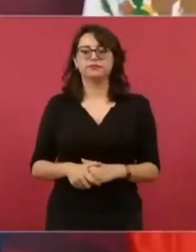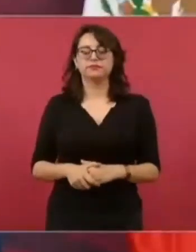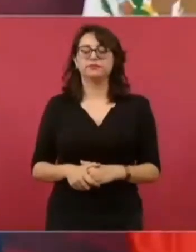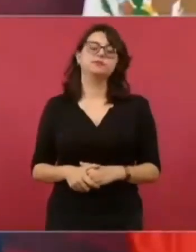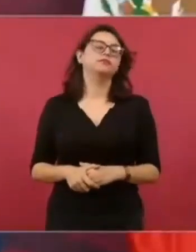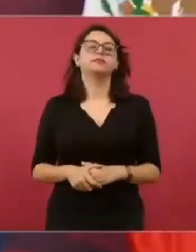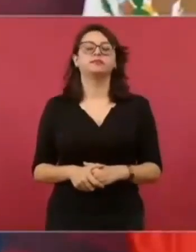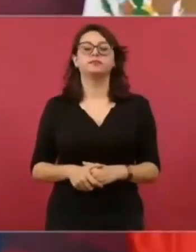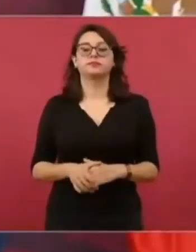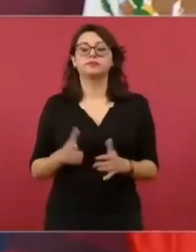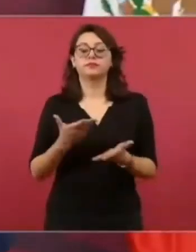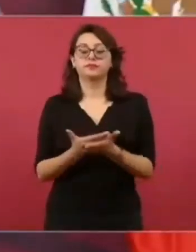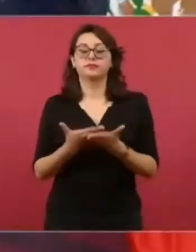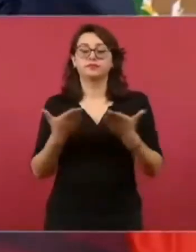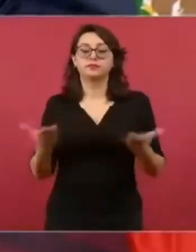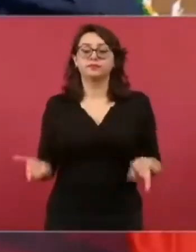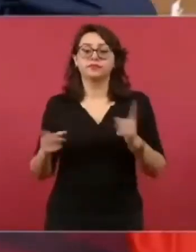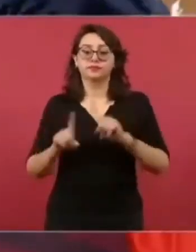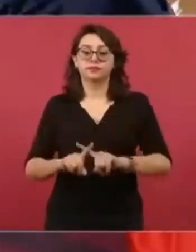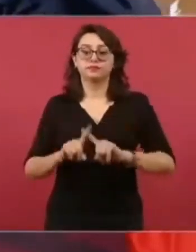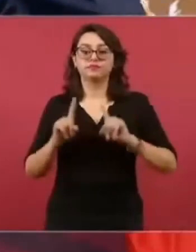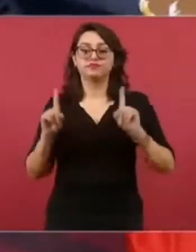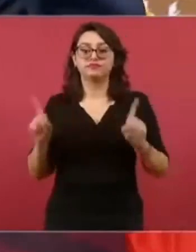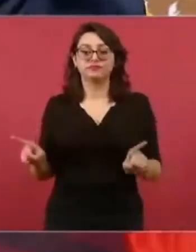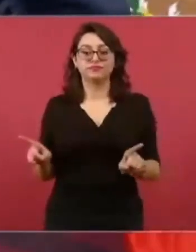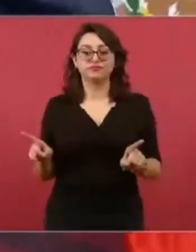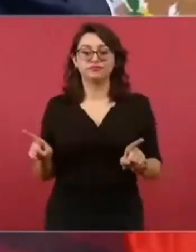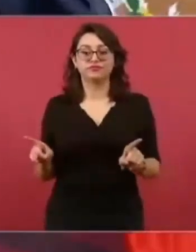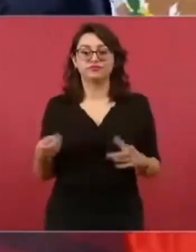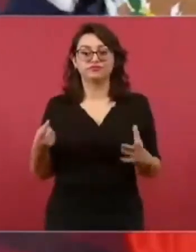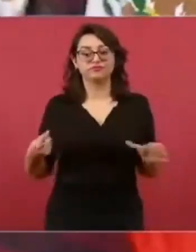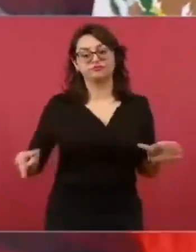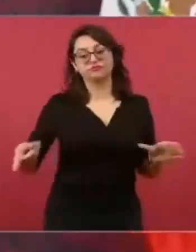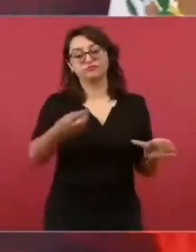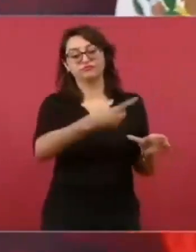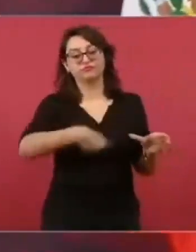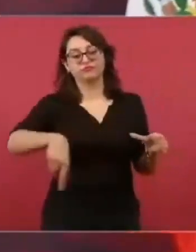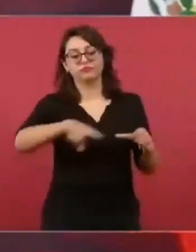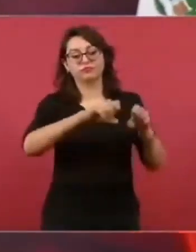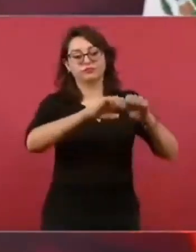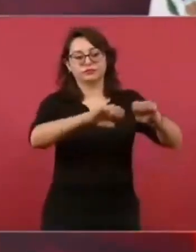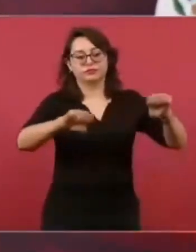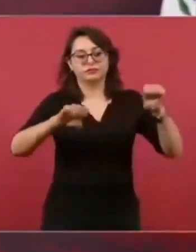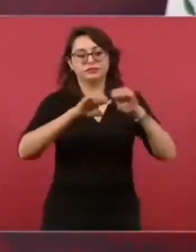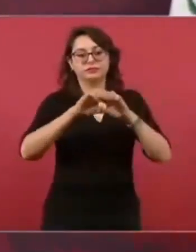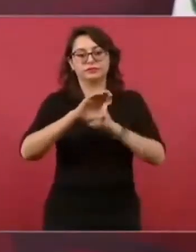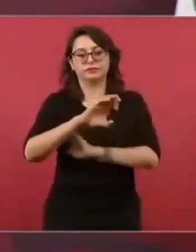Entonces, ahora no. Ahora es todo el equipo de Claudio X González,